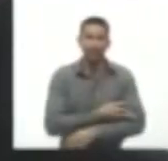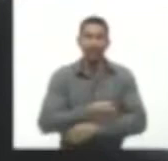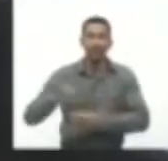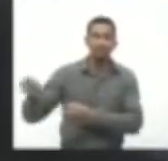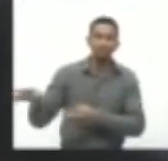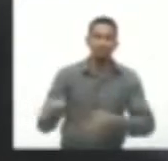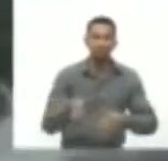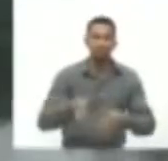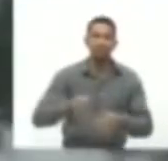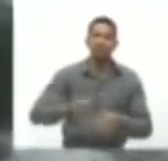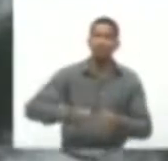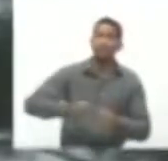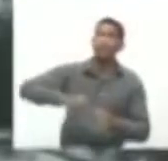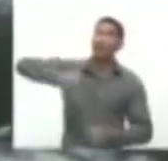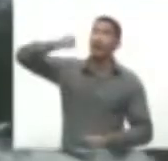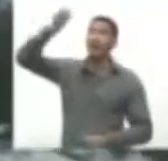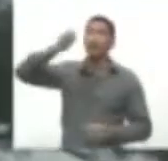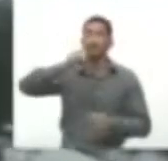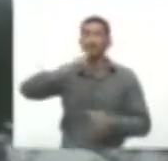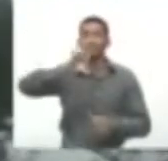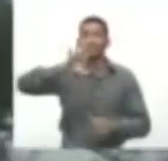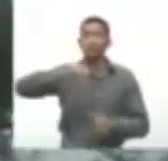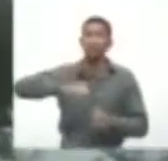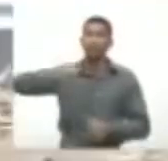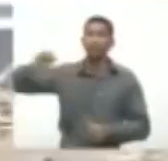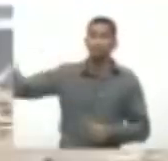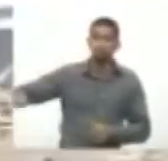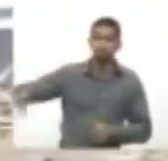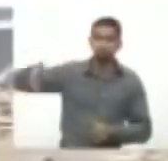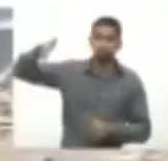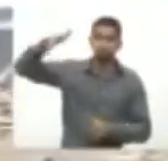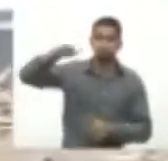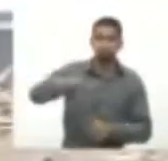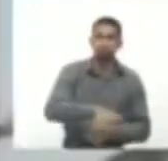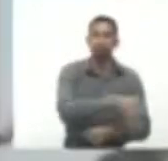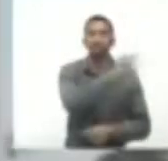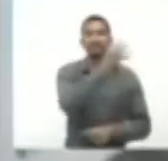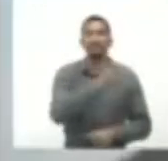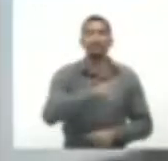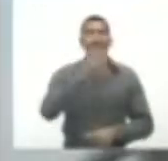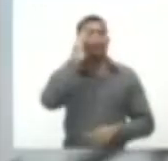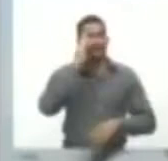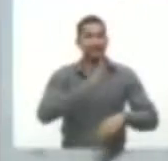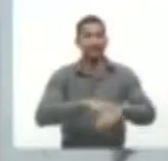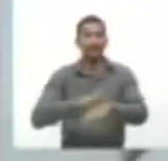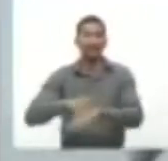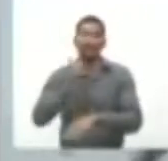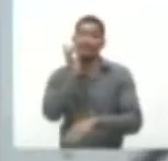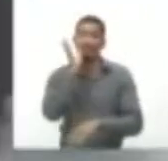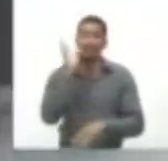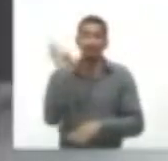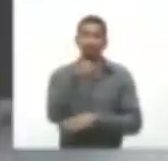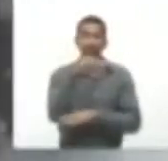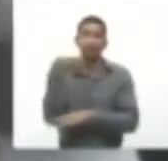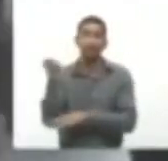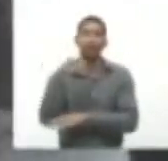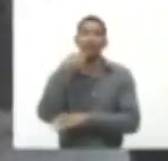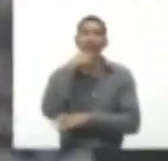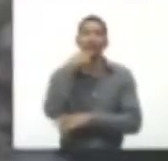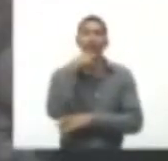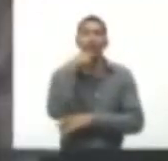5 metros de altura en las playas, por lo que el IDEAN no descarta que se pueda llegar a una alerta roja. Serán en total 72 las horas que prevé el